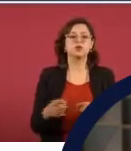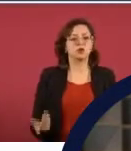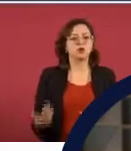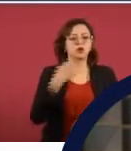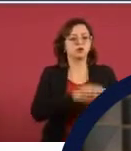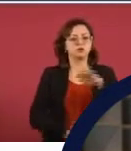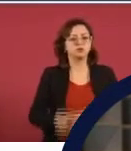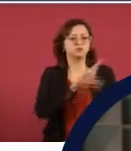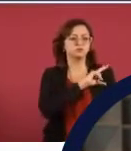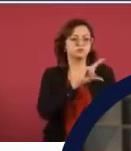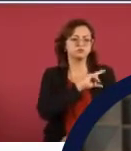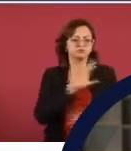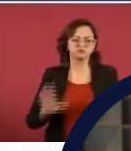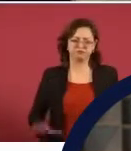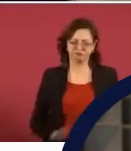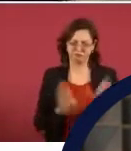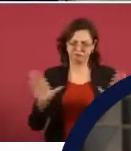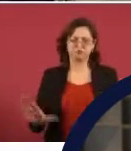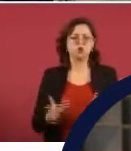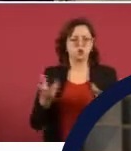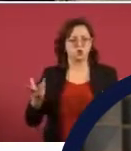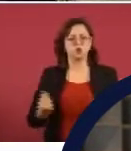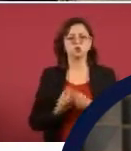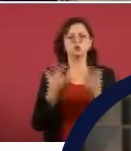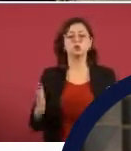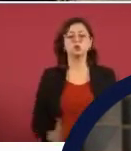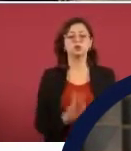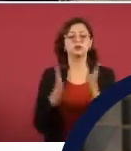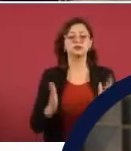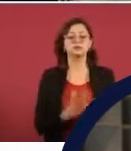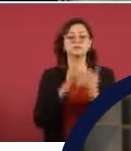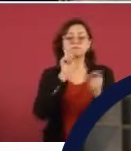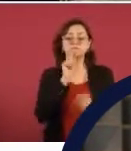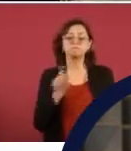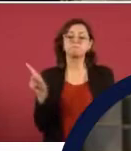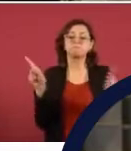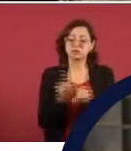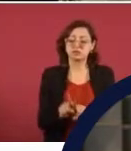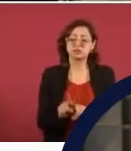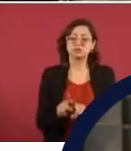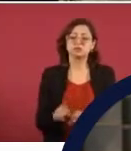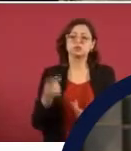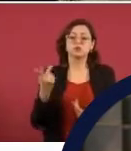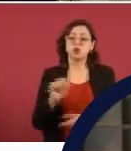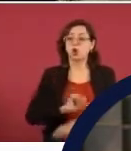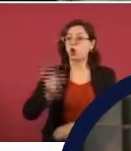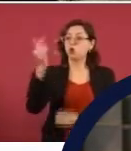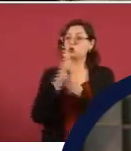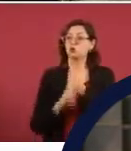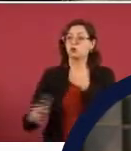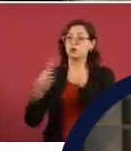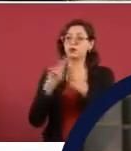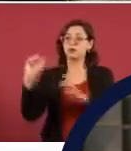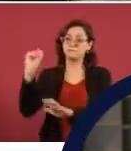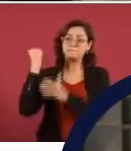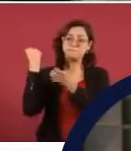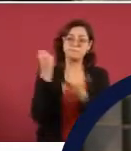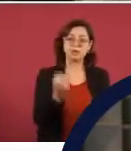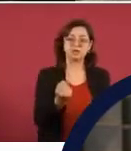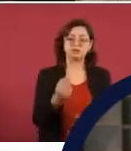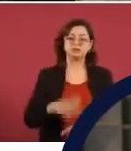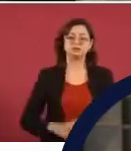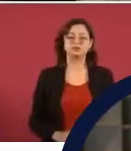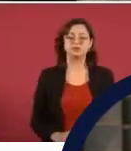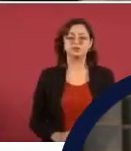cosas están como fuera de control. No se sabe bien a bien cuál es la estrategia, pero algunos de los elementos de la estrategia